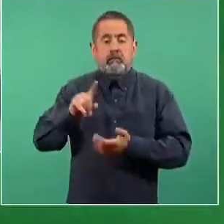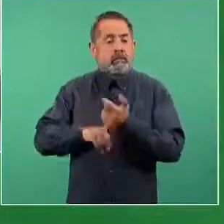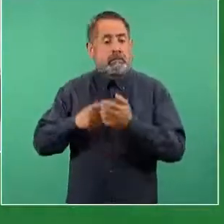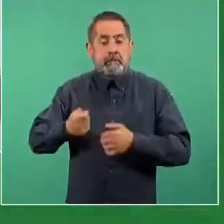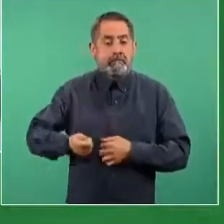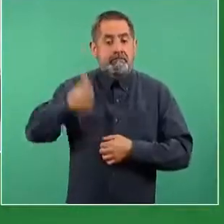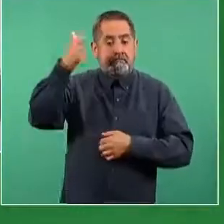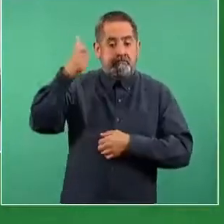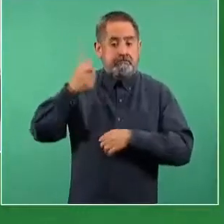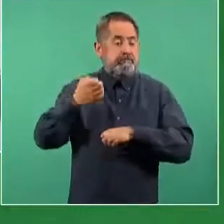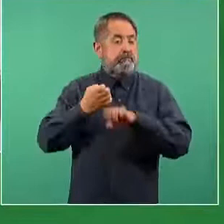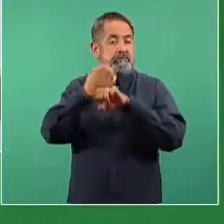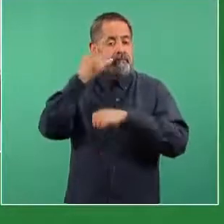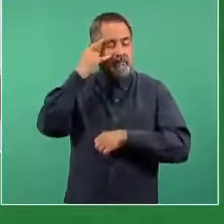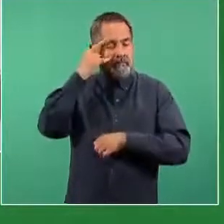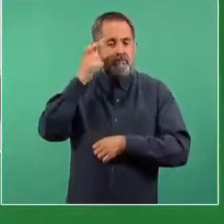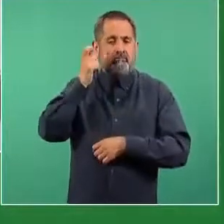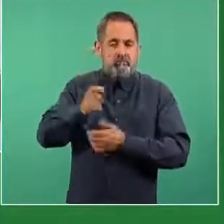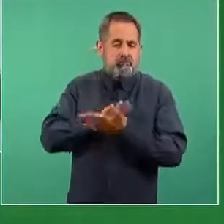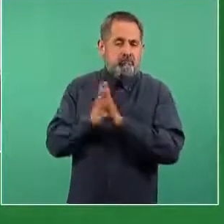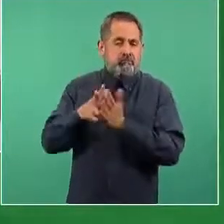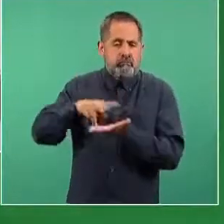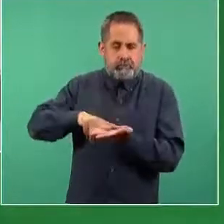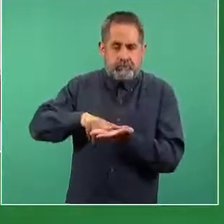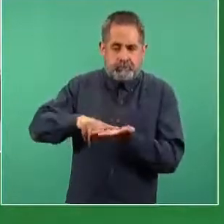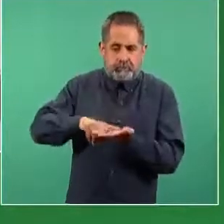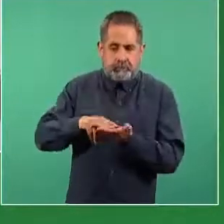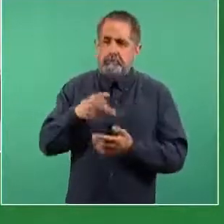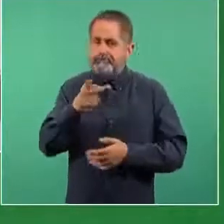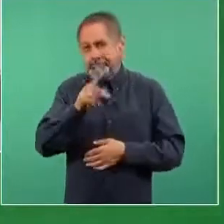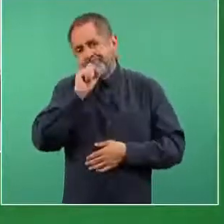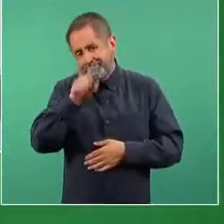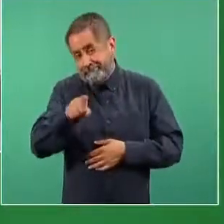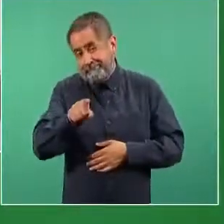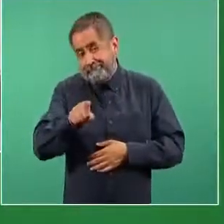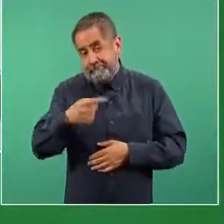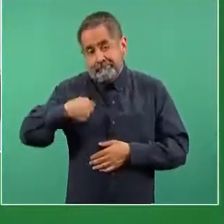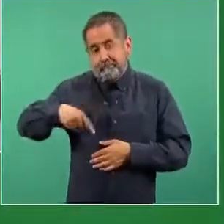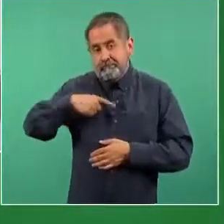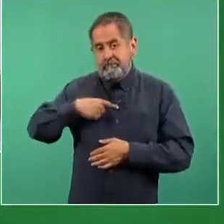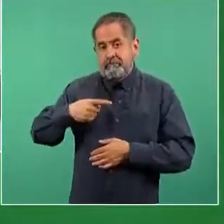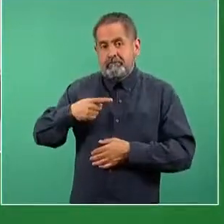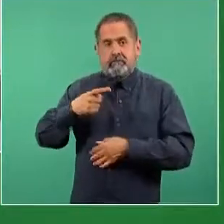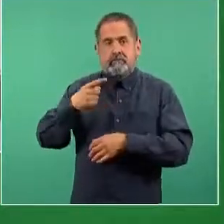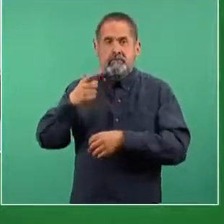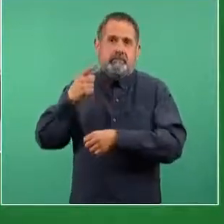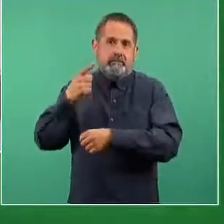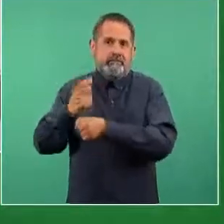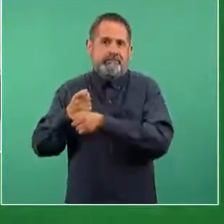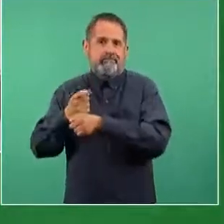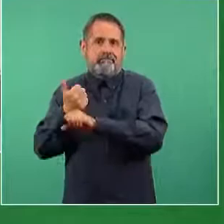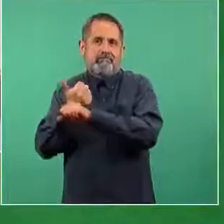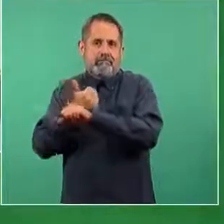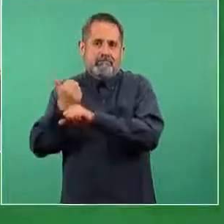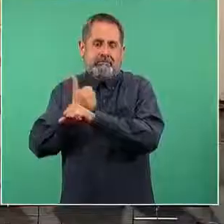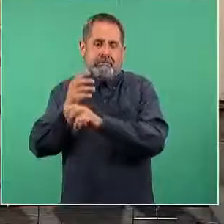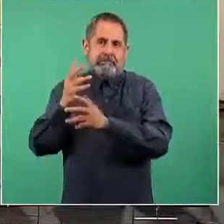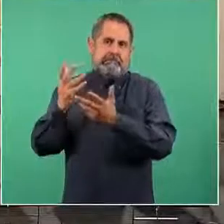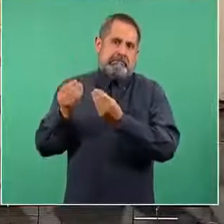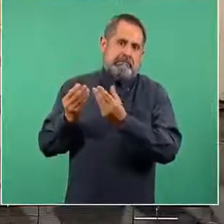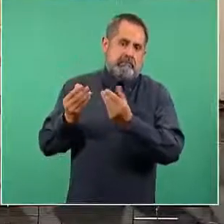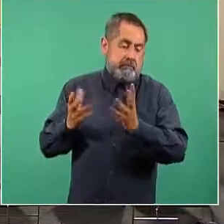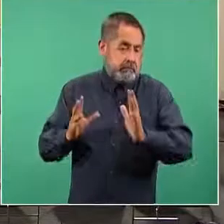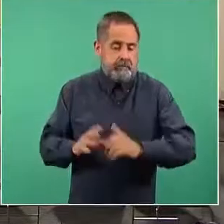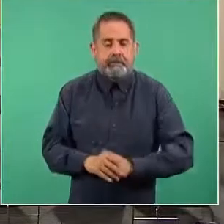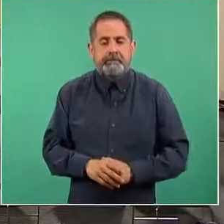en color verde, pero tampoco olvidar que fuimos el primer estado también en lograr el color amarillo. La siguiente